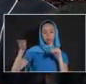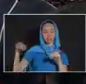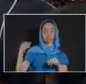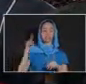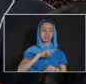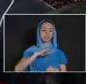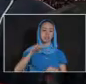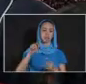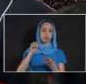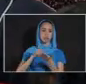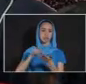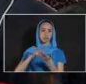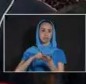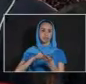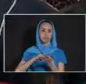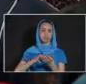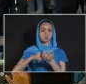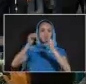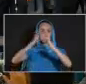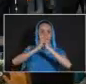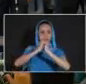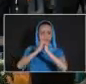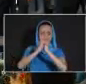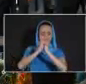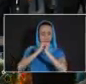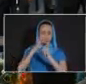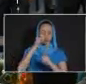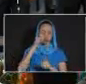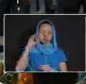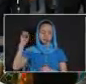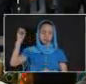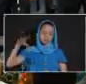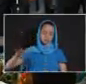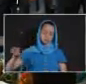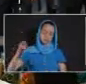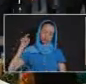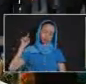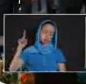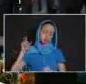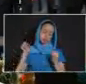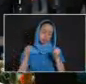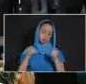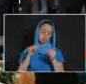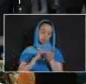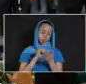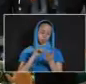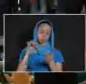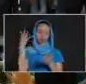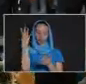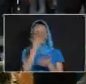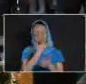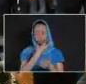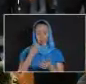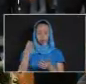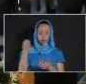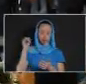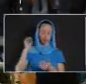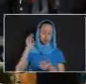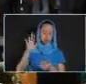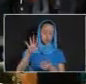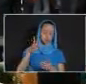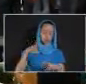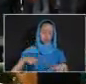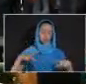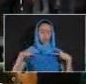solicitado, rogándote, Padre bendito, que tú hagas una obra preciosa en sus vidas. Estamos suplicándote por